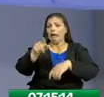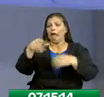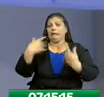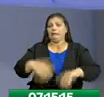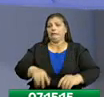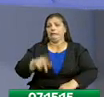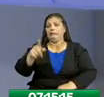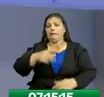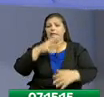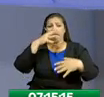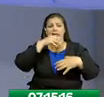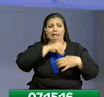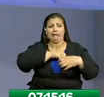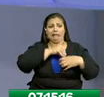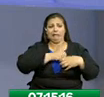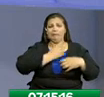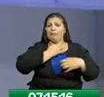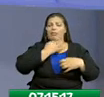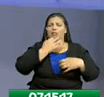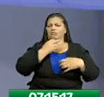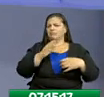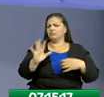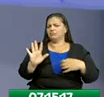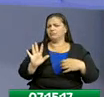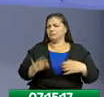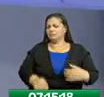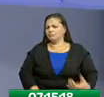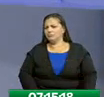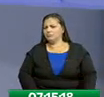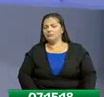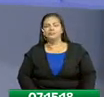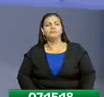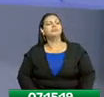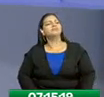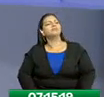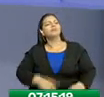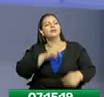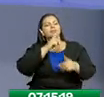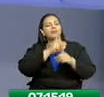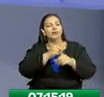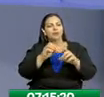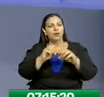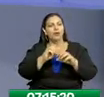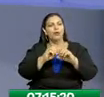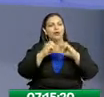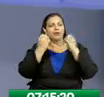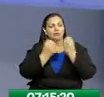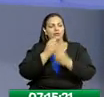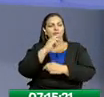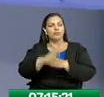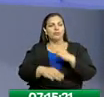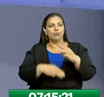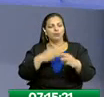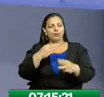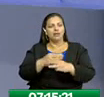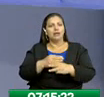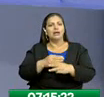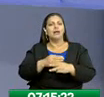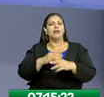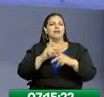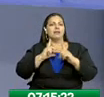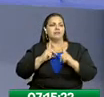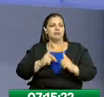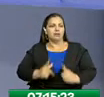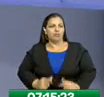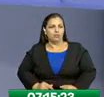es que todos los países estamos obligados a investigar la causa, para el reporte, las estadísticas, los